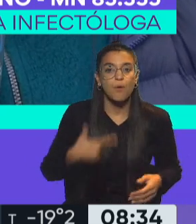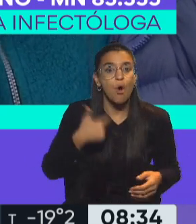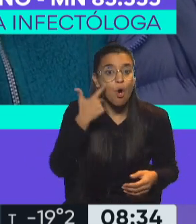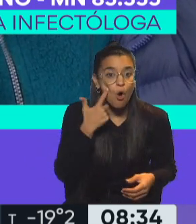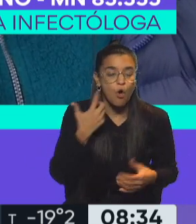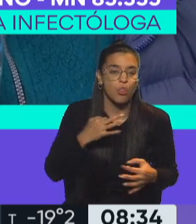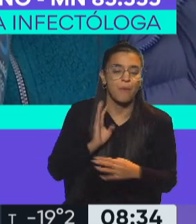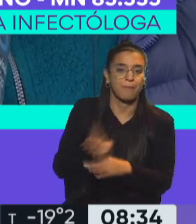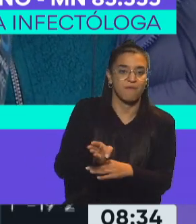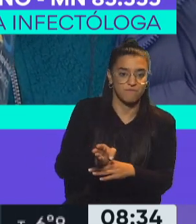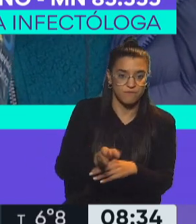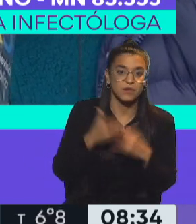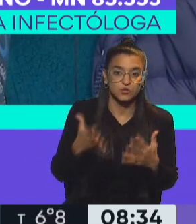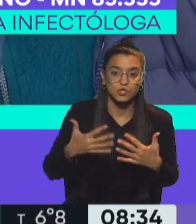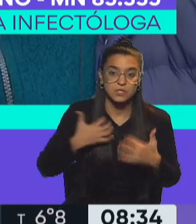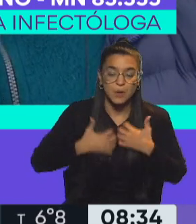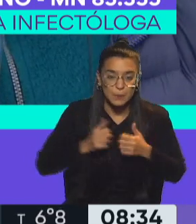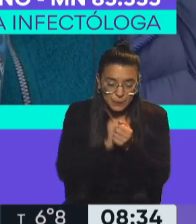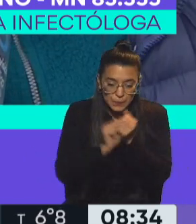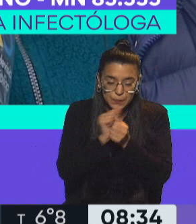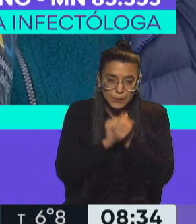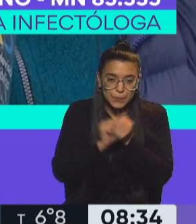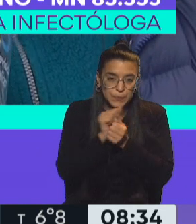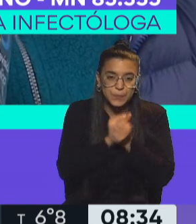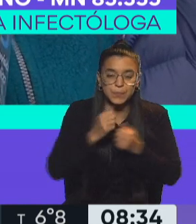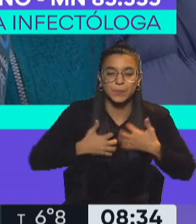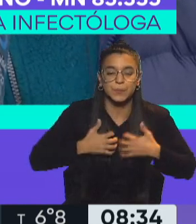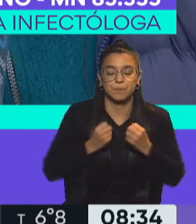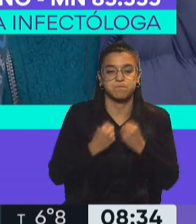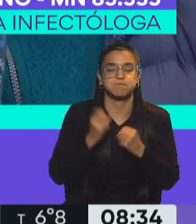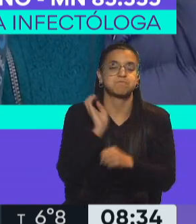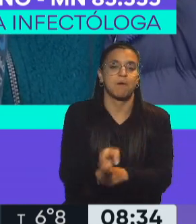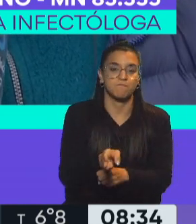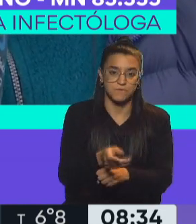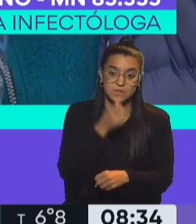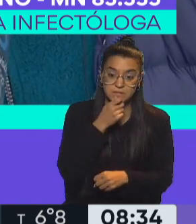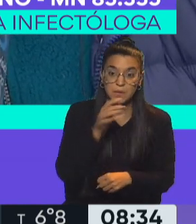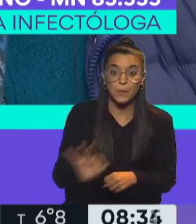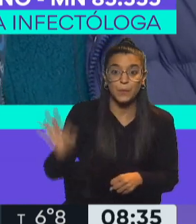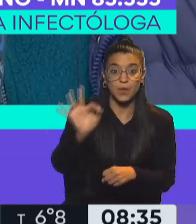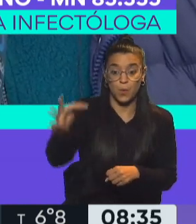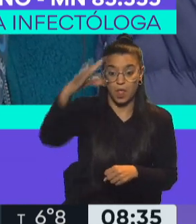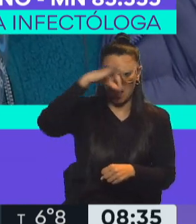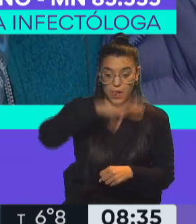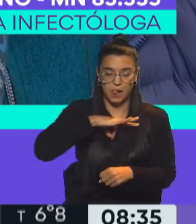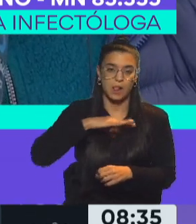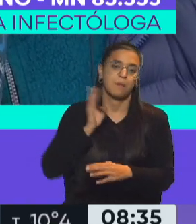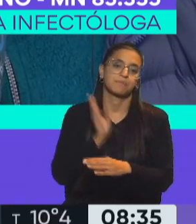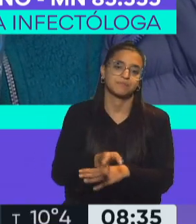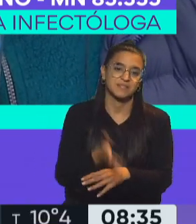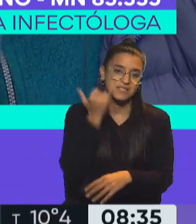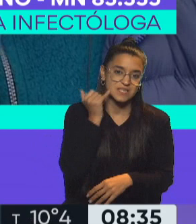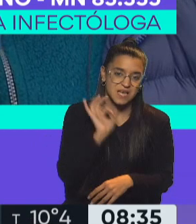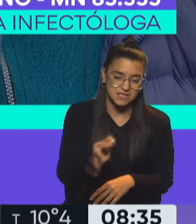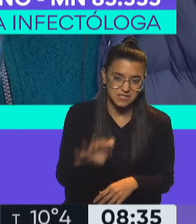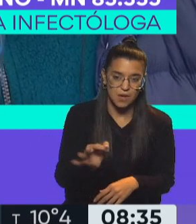dañino y que lo tiene que atacar. Entonces que elabore una respuesta para que cuando se encuentre realmente con esto lo pueda